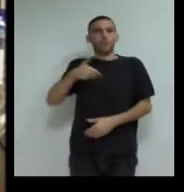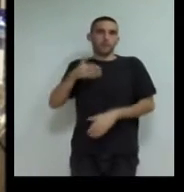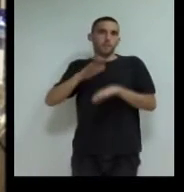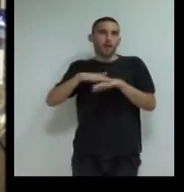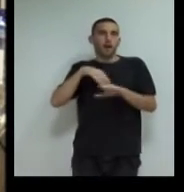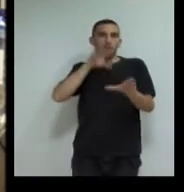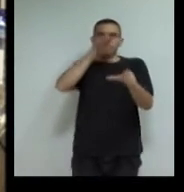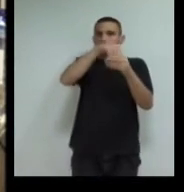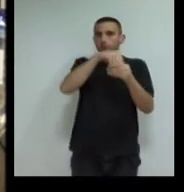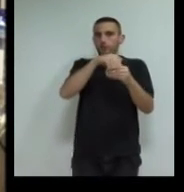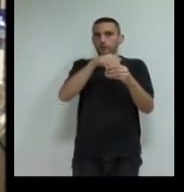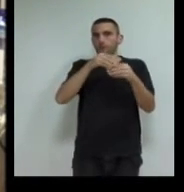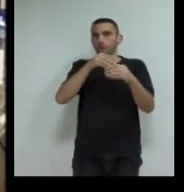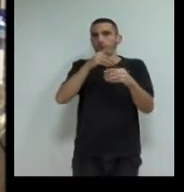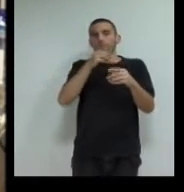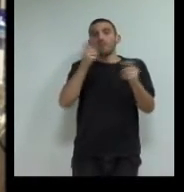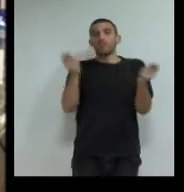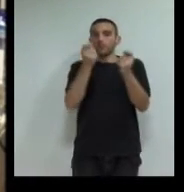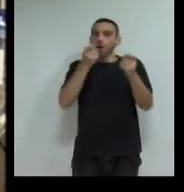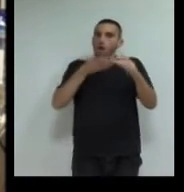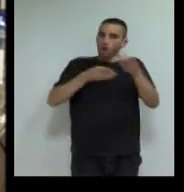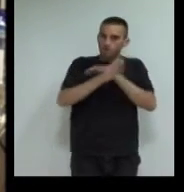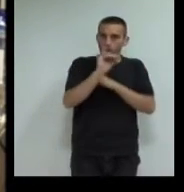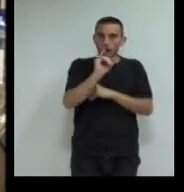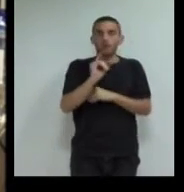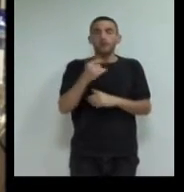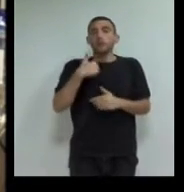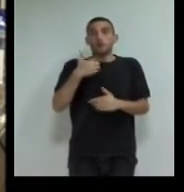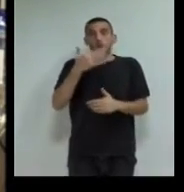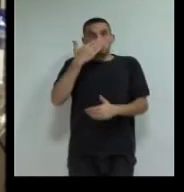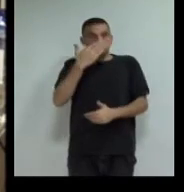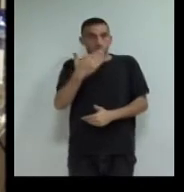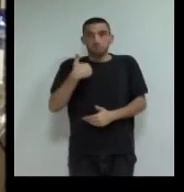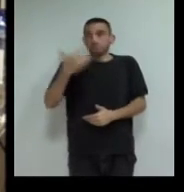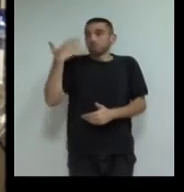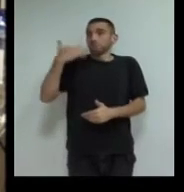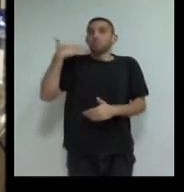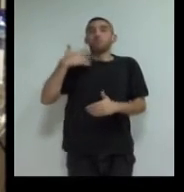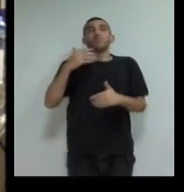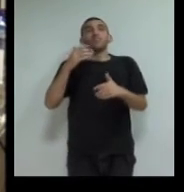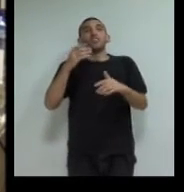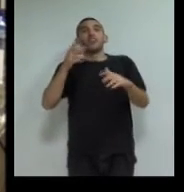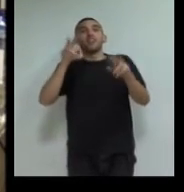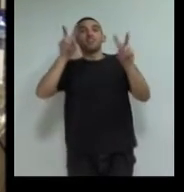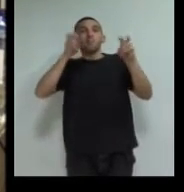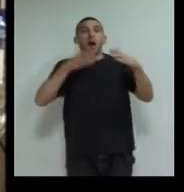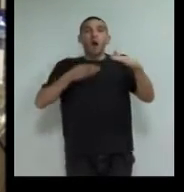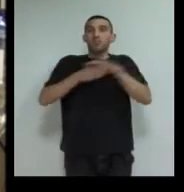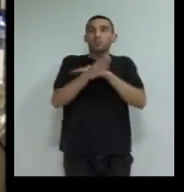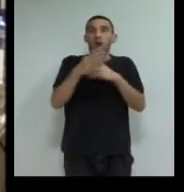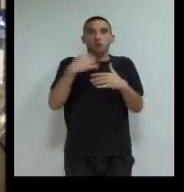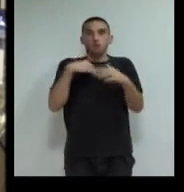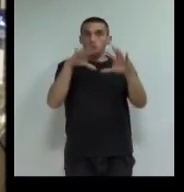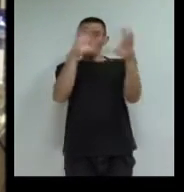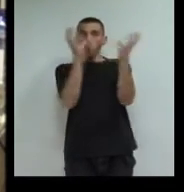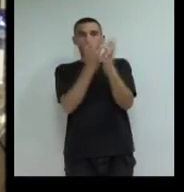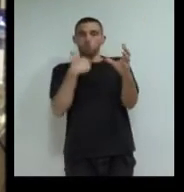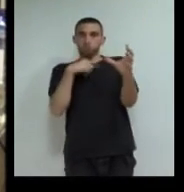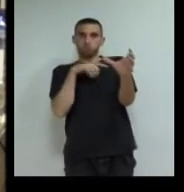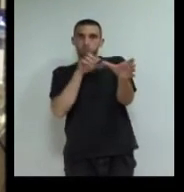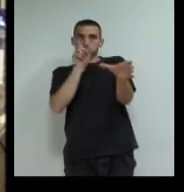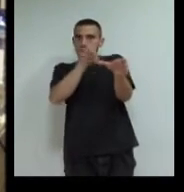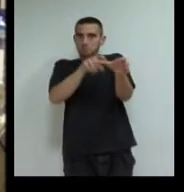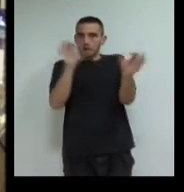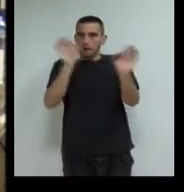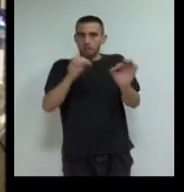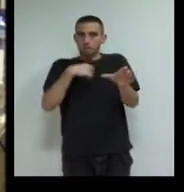Para bien o para mal, por suerte o por desgracia, yo no tenía ninguna relación con el mundo de la accesibilidad o de la discapacidad. No me mueve algo personal,